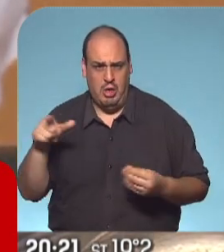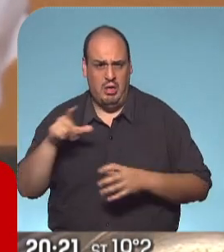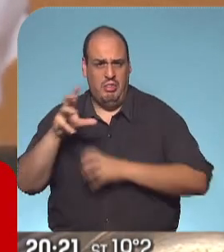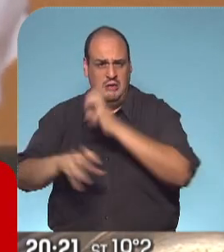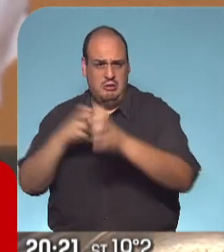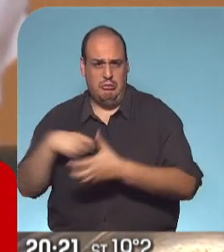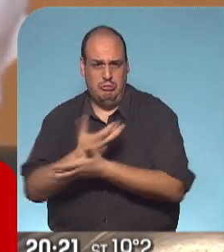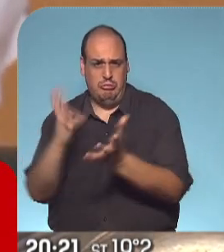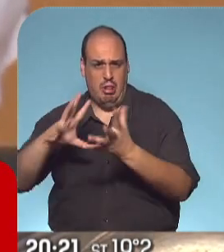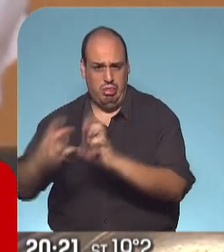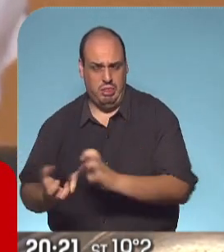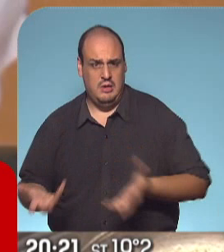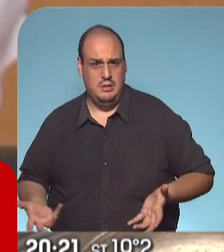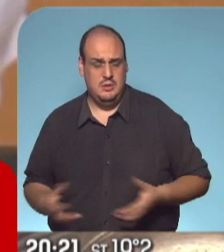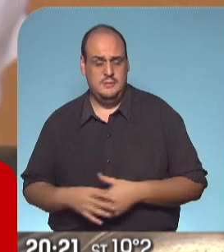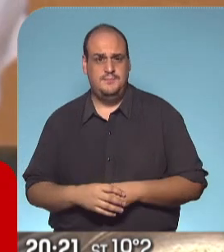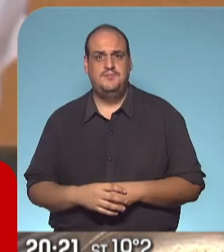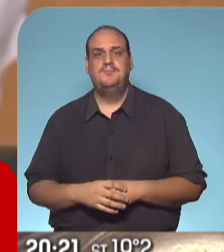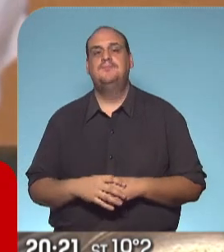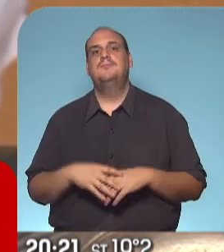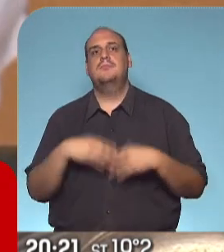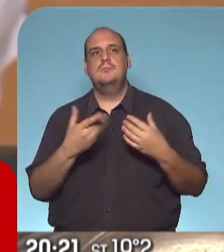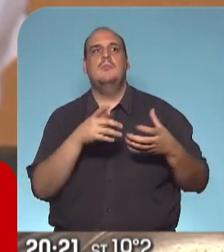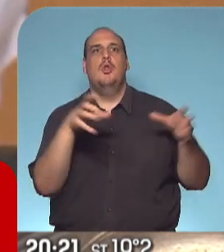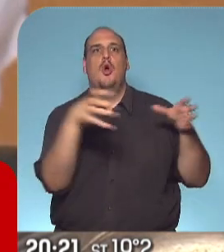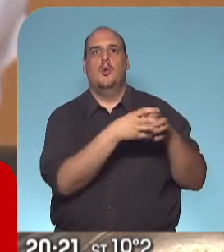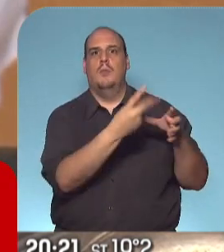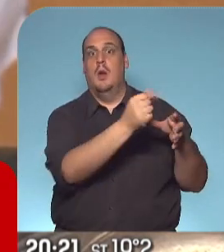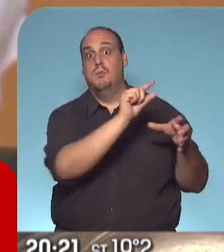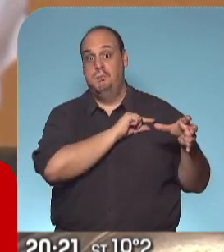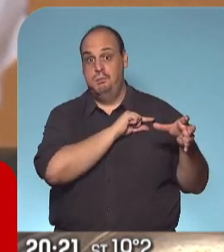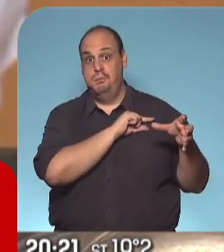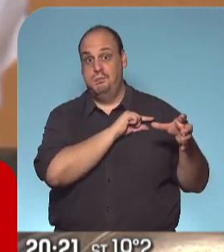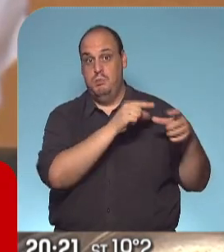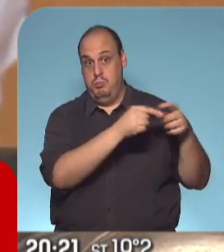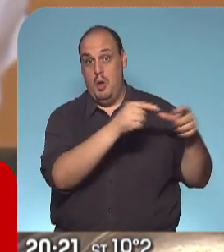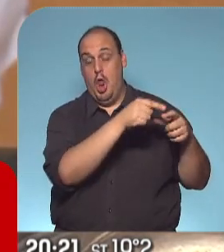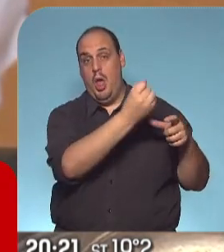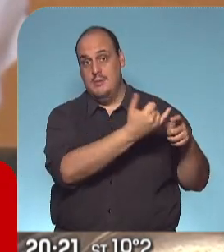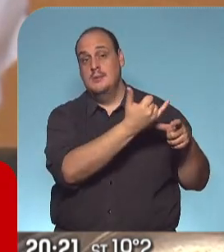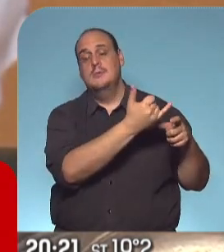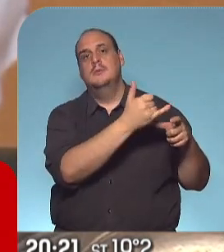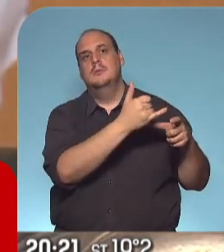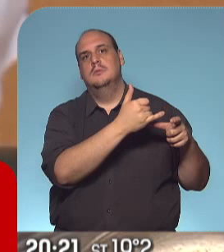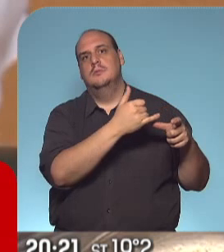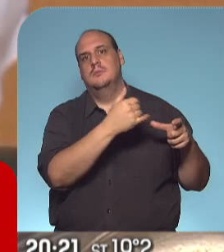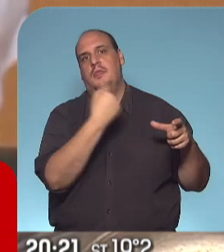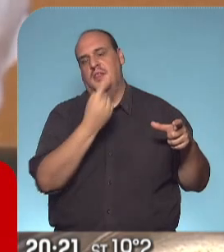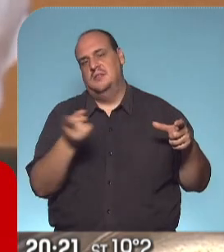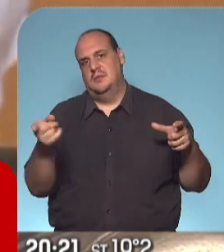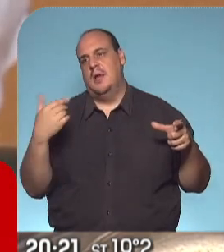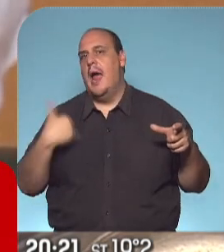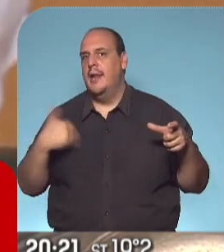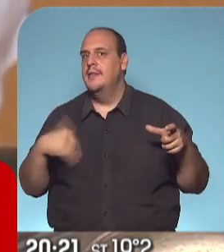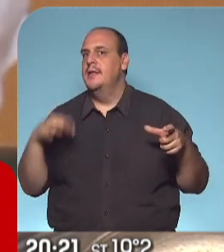social. Y efectivamente los bonistas plantean que Argentina debería tener un sendero